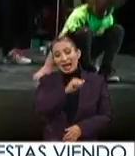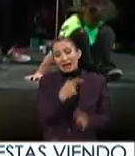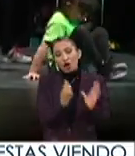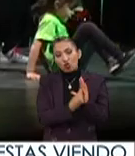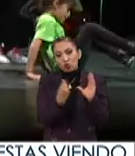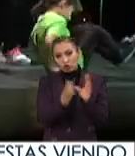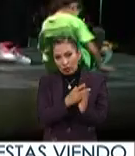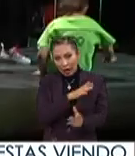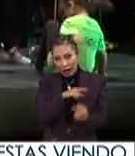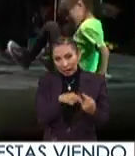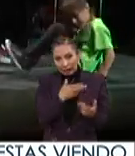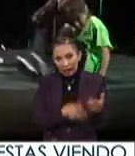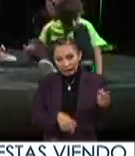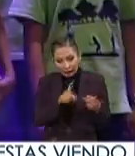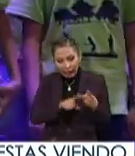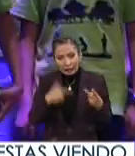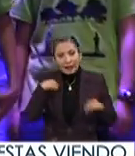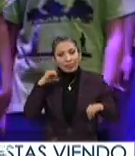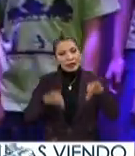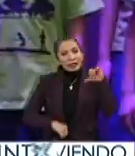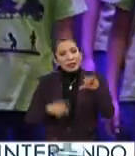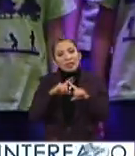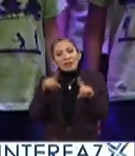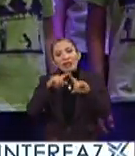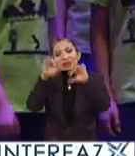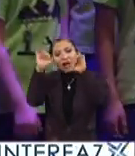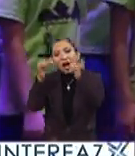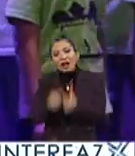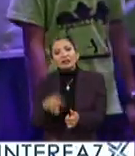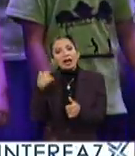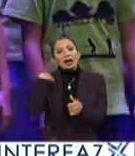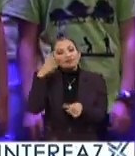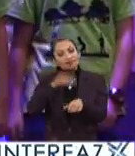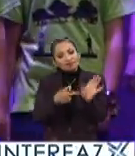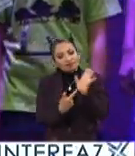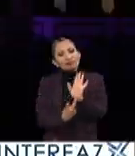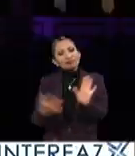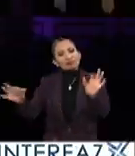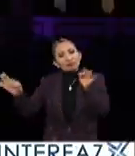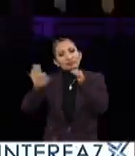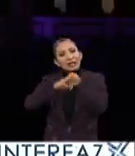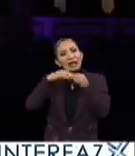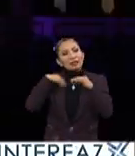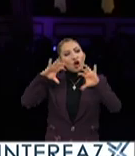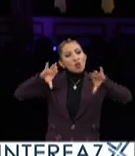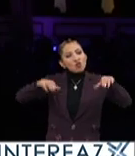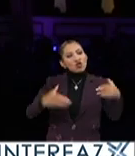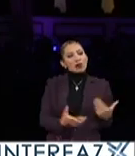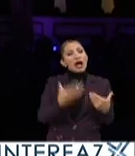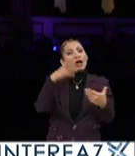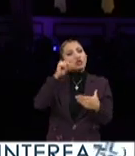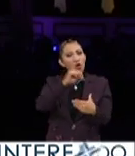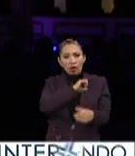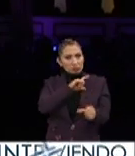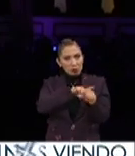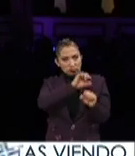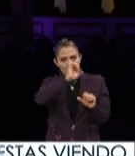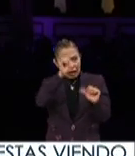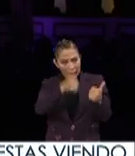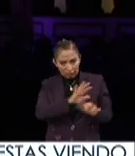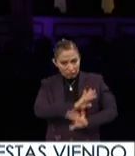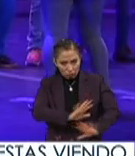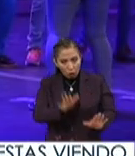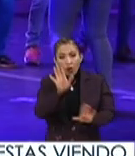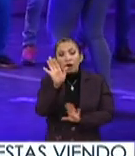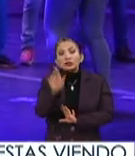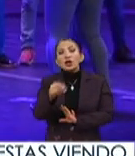imparten cursos, talleres y actividades artísticas que permiten el acercamiento de la comunidad no especializada en las